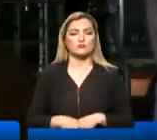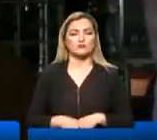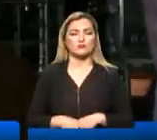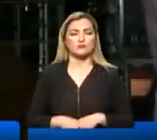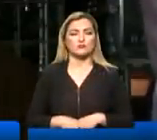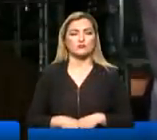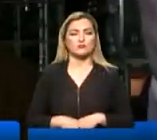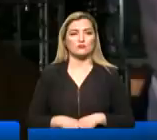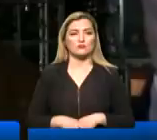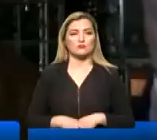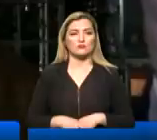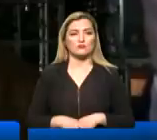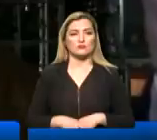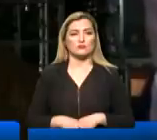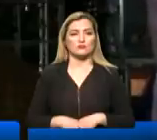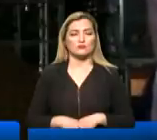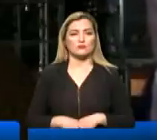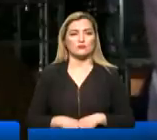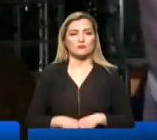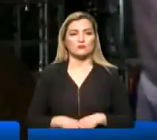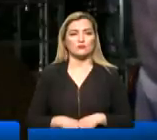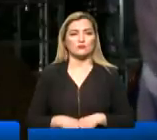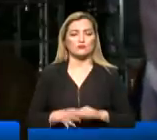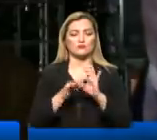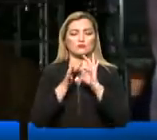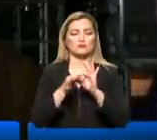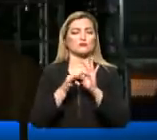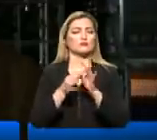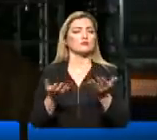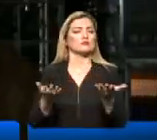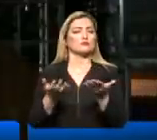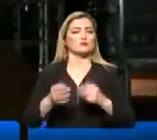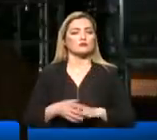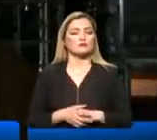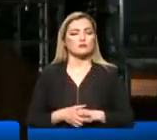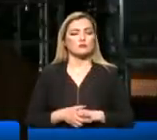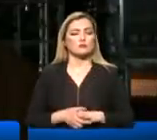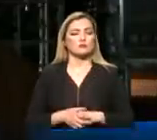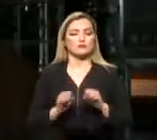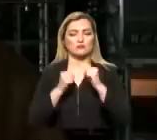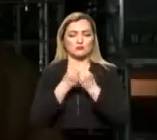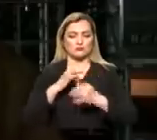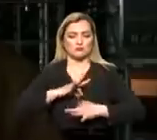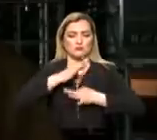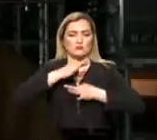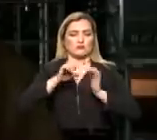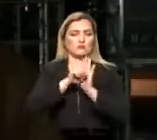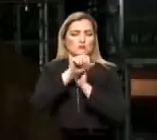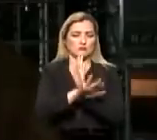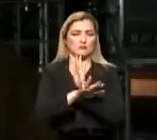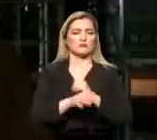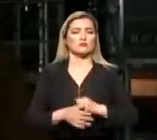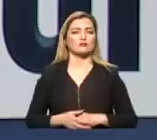que la colaboración se manifiesta por el aporte de iniciativas de la sociedad civil ecuatoriana.